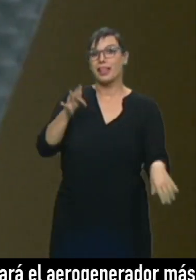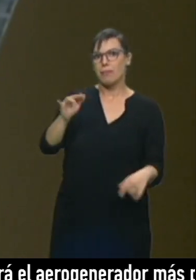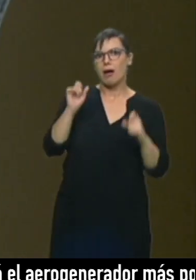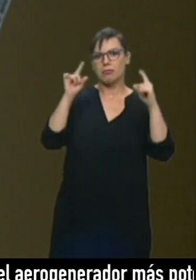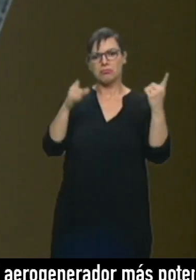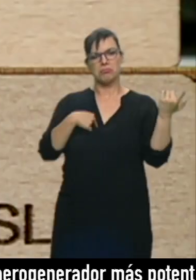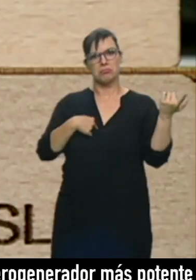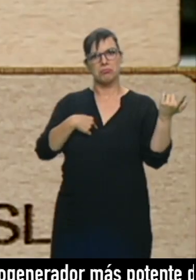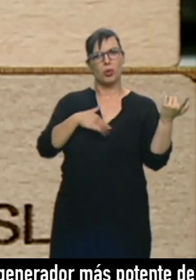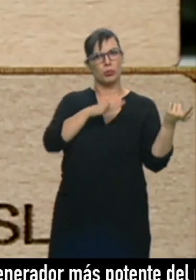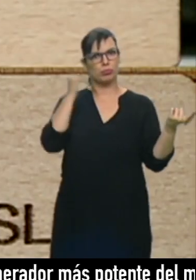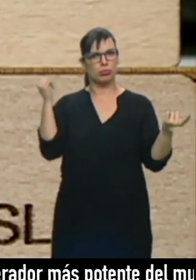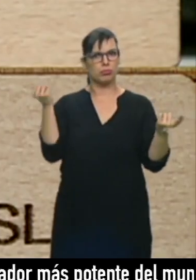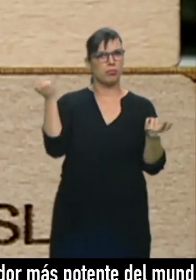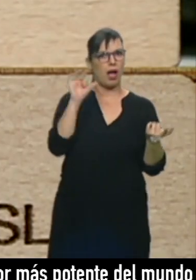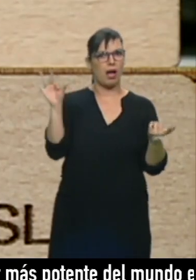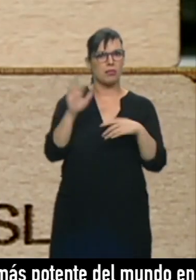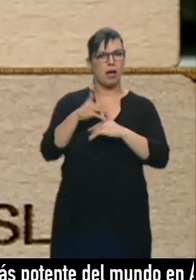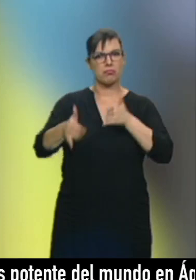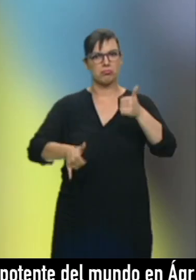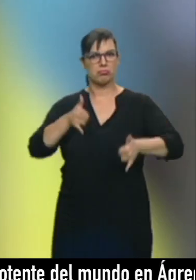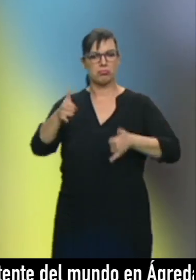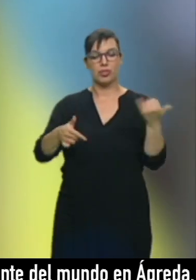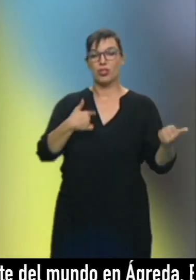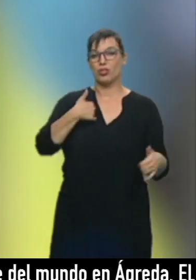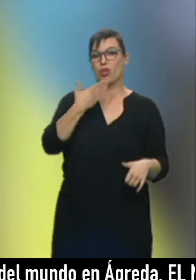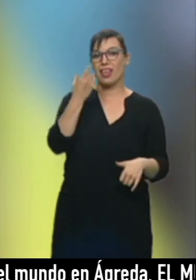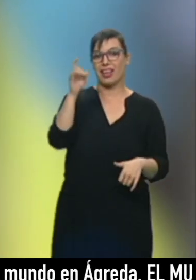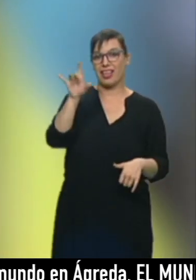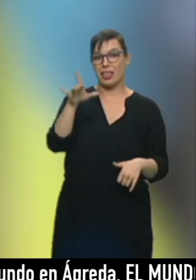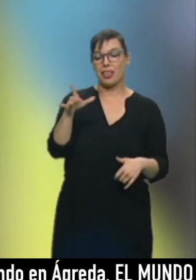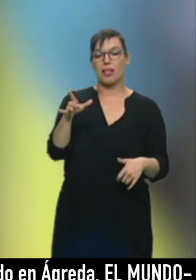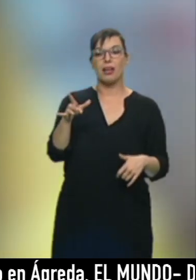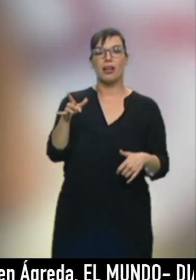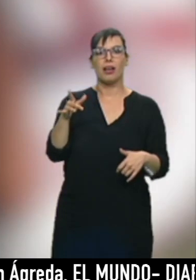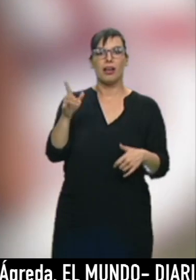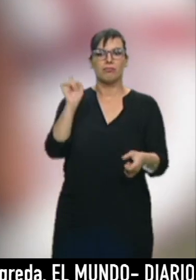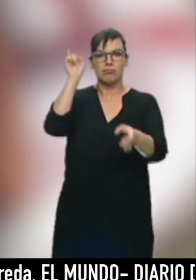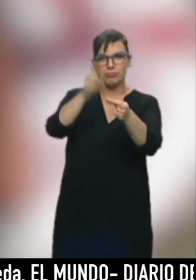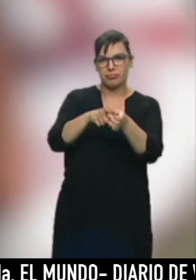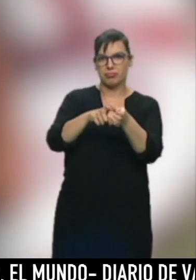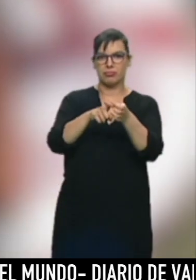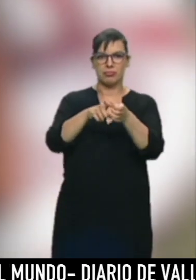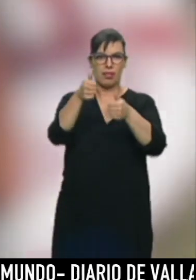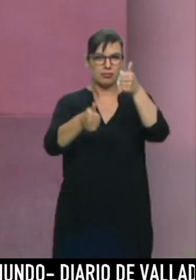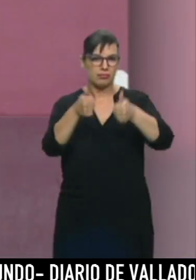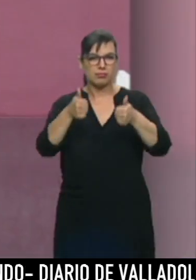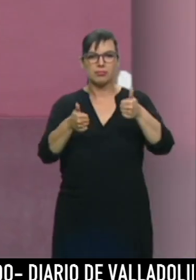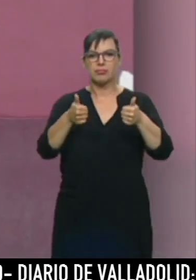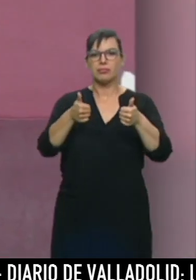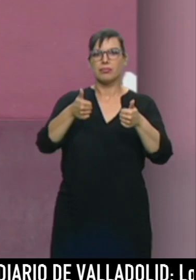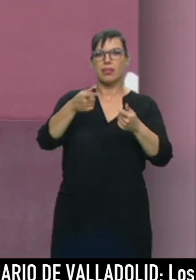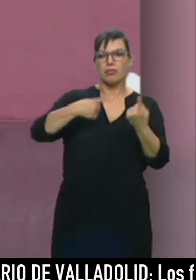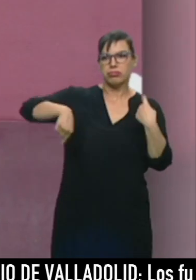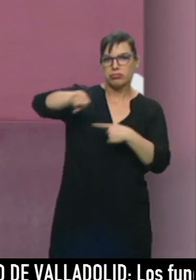tenía grandes cualidades para el ciclismo. Claro, era un chaval de 15 años, llegaba allí y teníamos concentraciones, vueltas de dos o tres